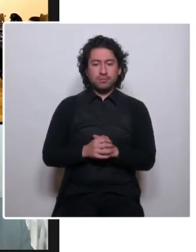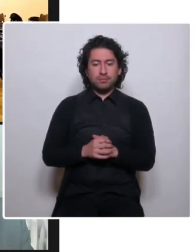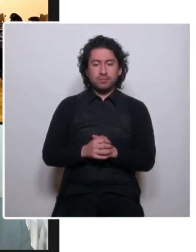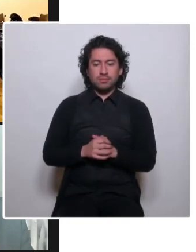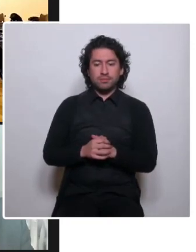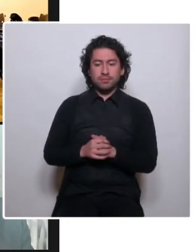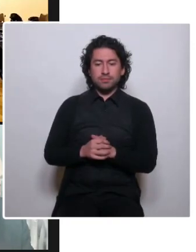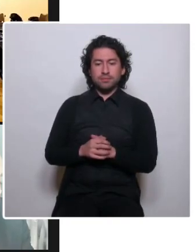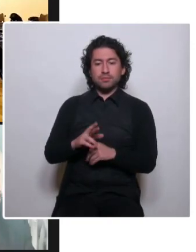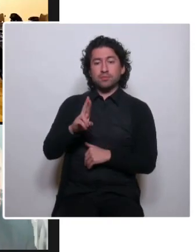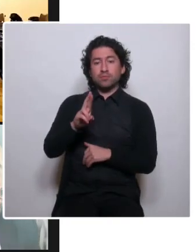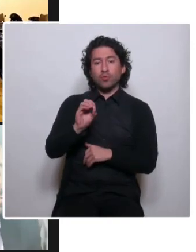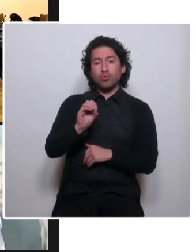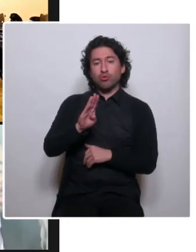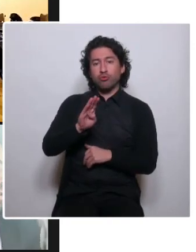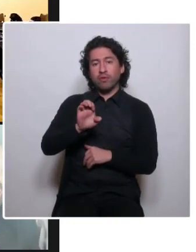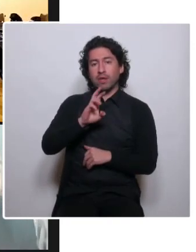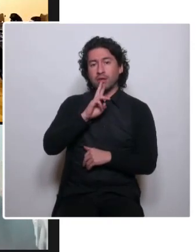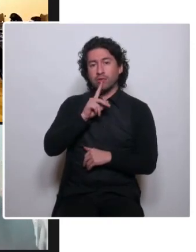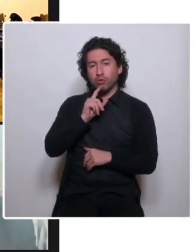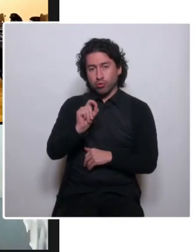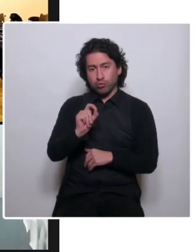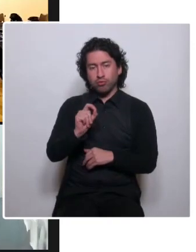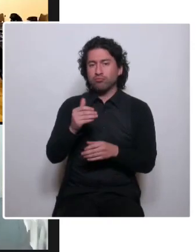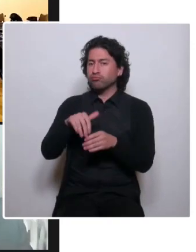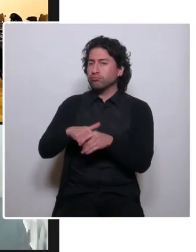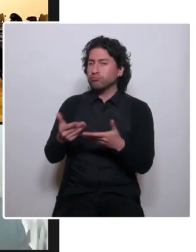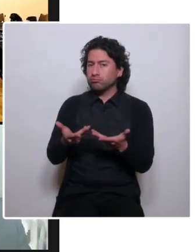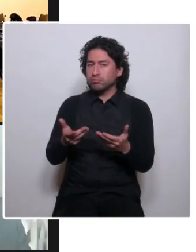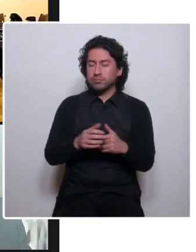Señor Roberto Celedón, ¿cómo vota?